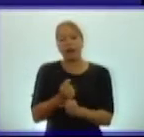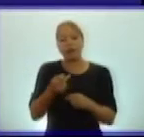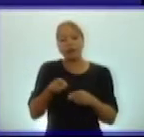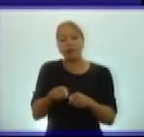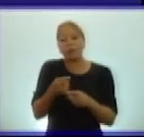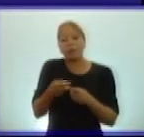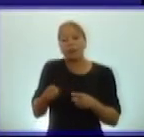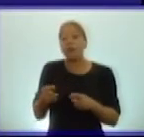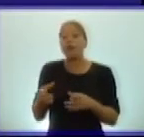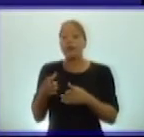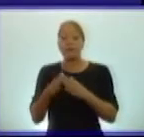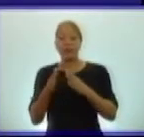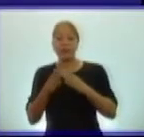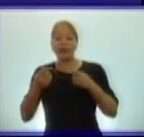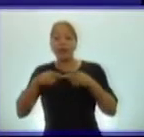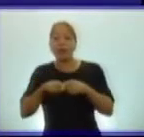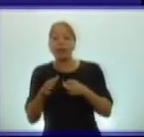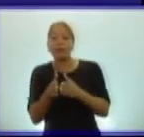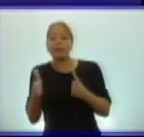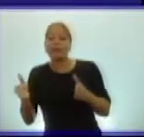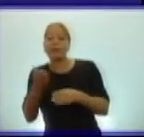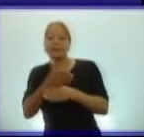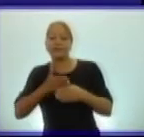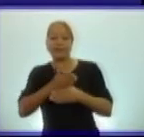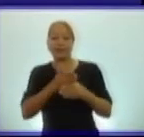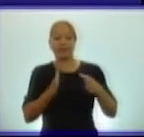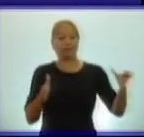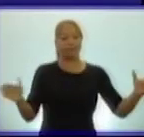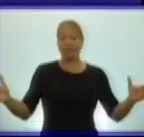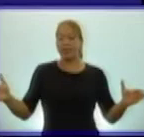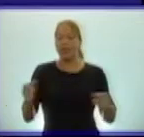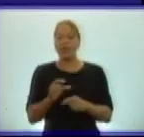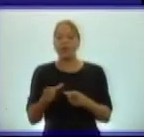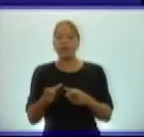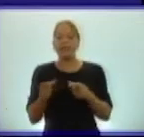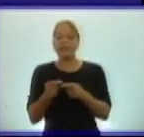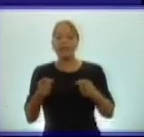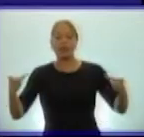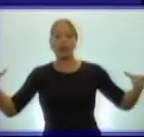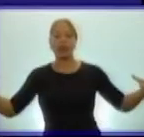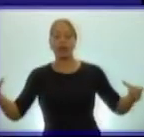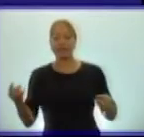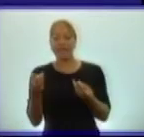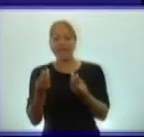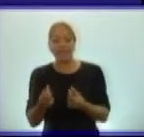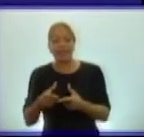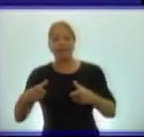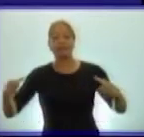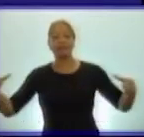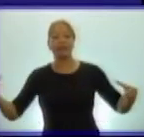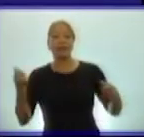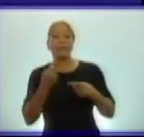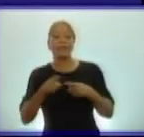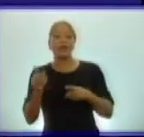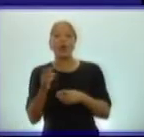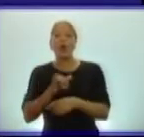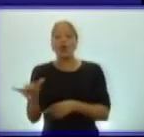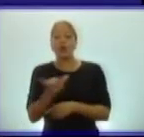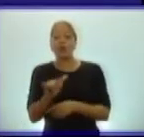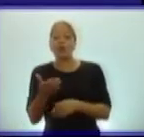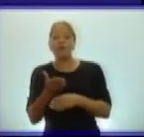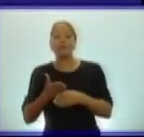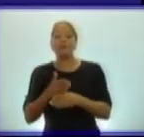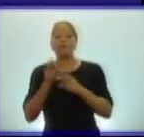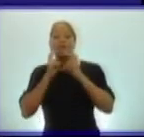vivían en el mismo espacio, eran todas unas grandes extensiones de tierra que conformaban ese señorío y allí ambos tenían diferentes de vida